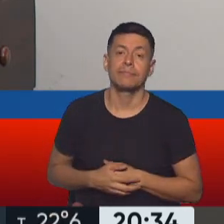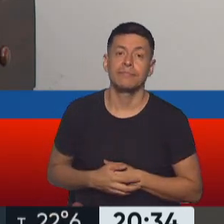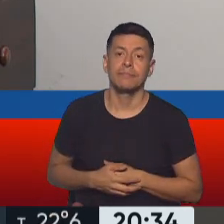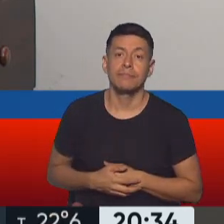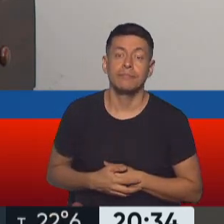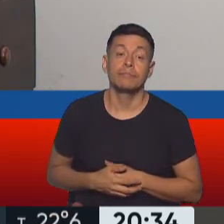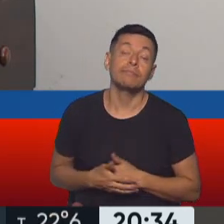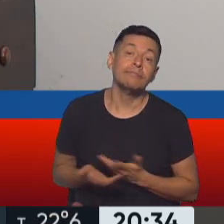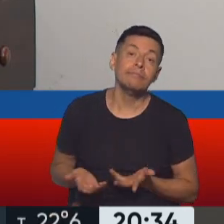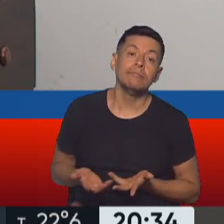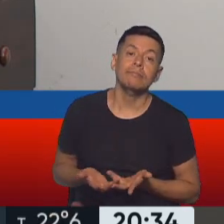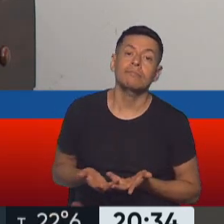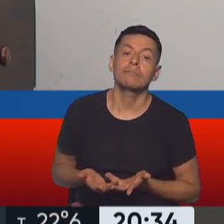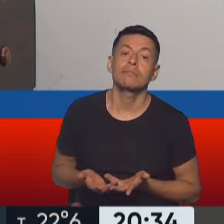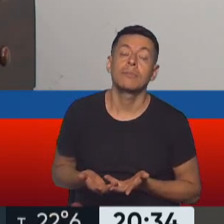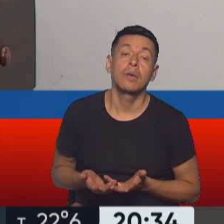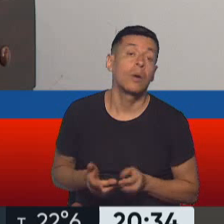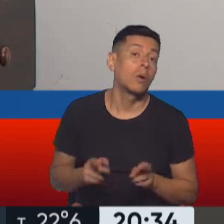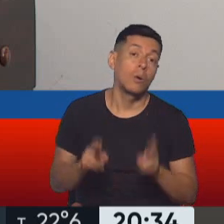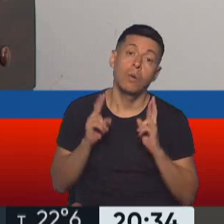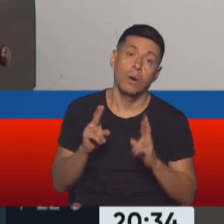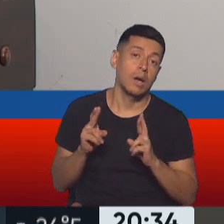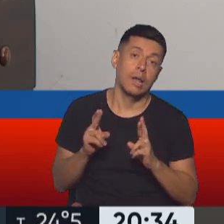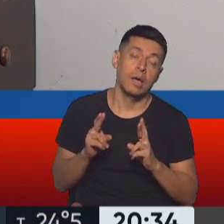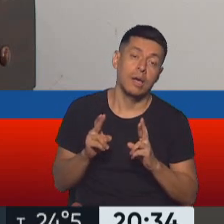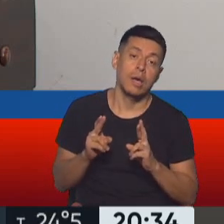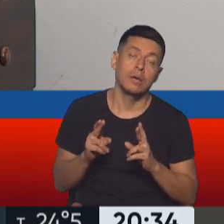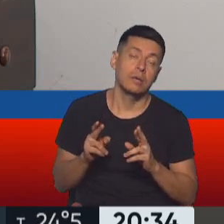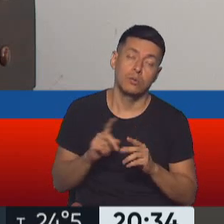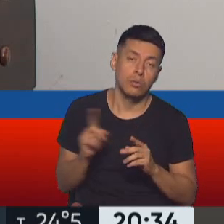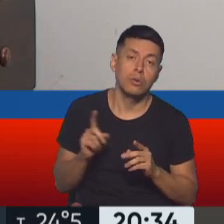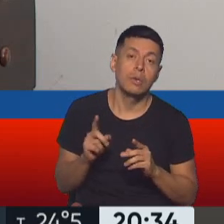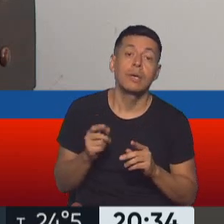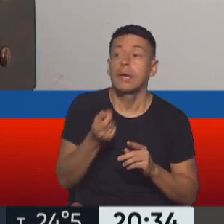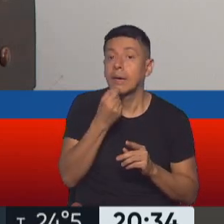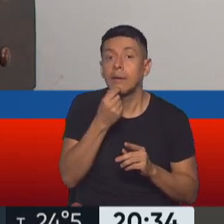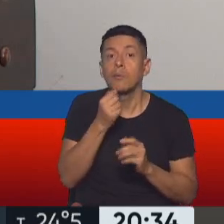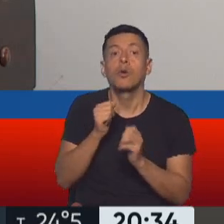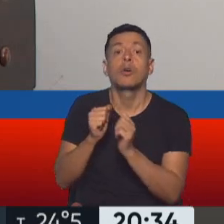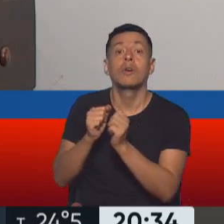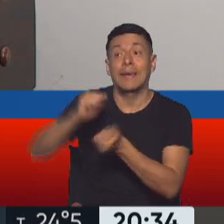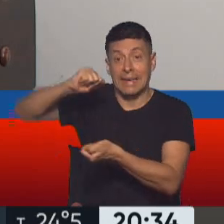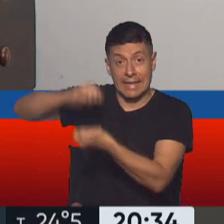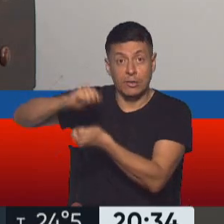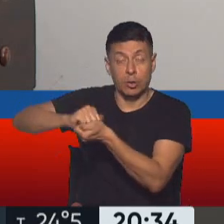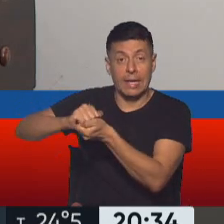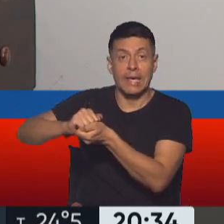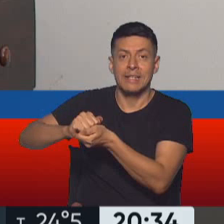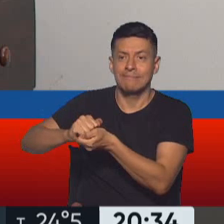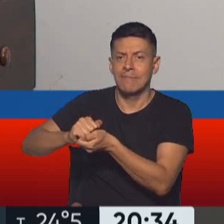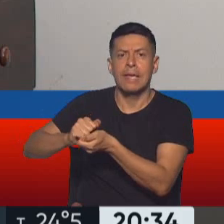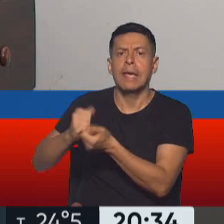si las ojalá no ocurra pero si hay editoriales que tienen que cerrar que ya no le dan los números